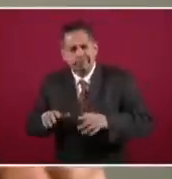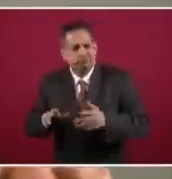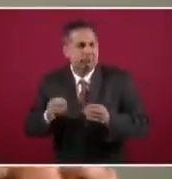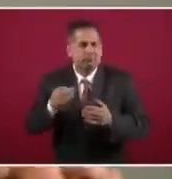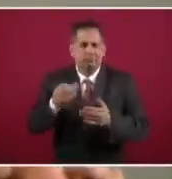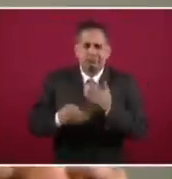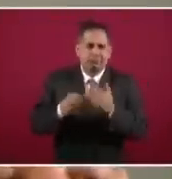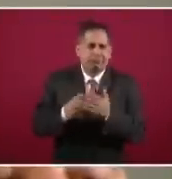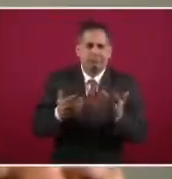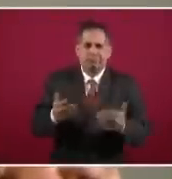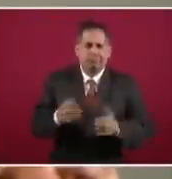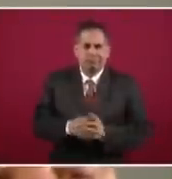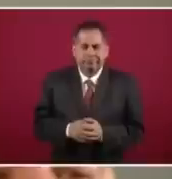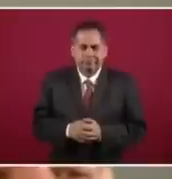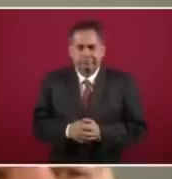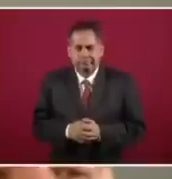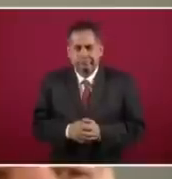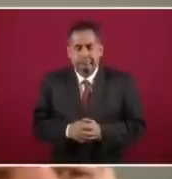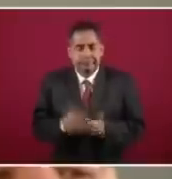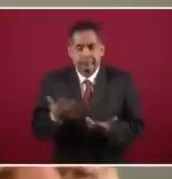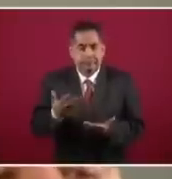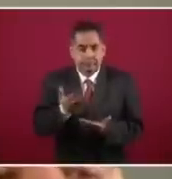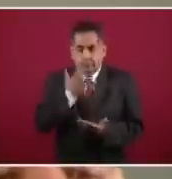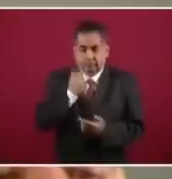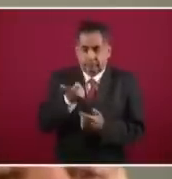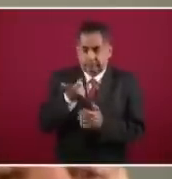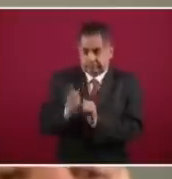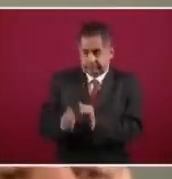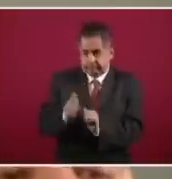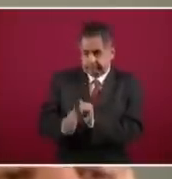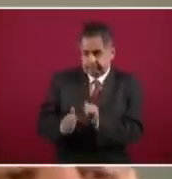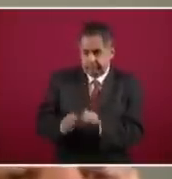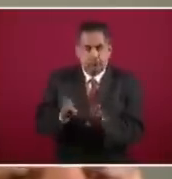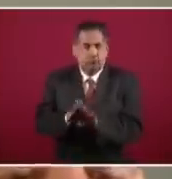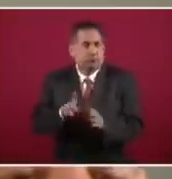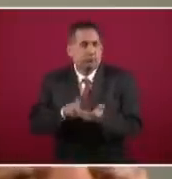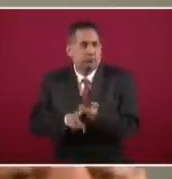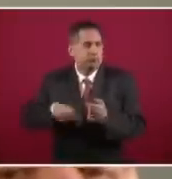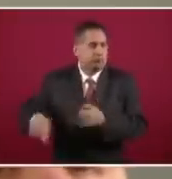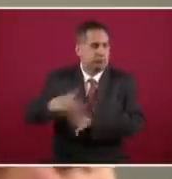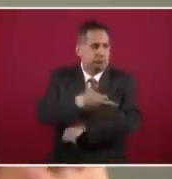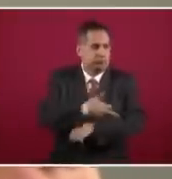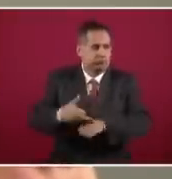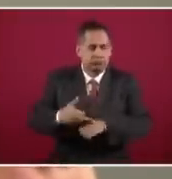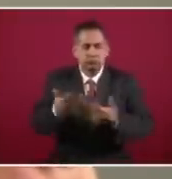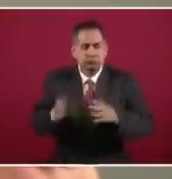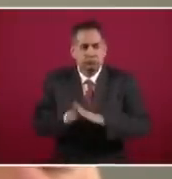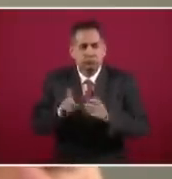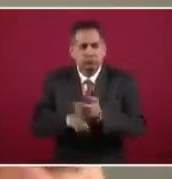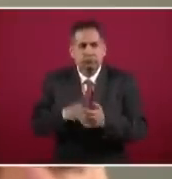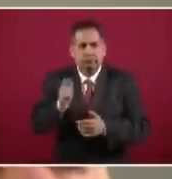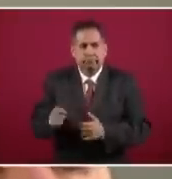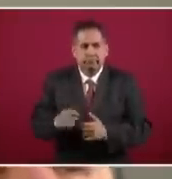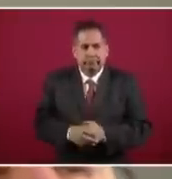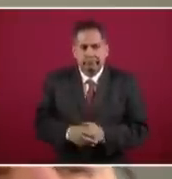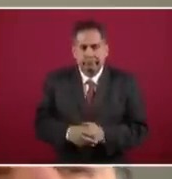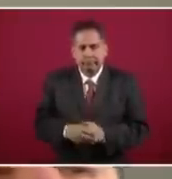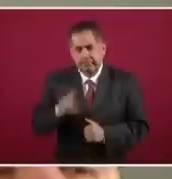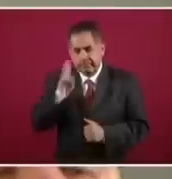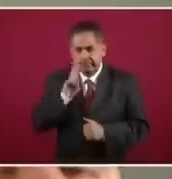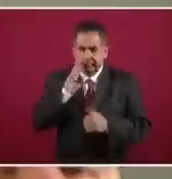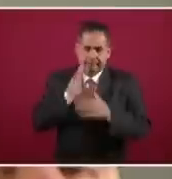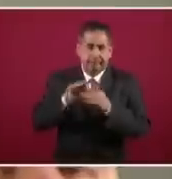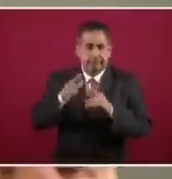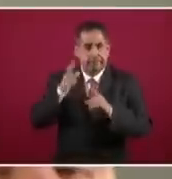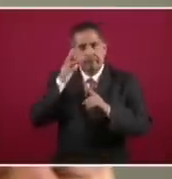falta de efectivo de las familias? Y si no, ¿esto tendrá problemas